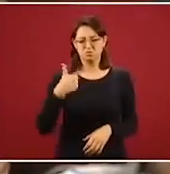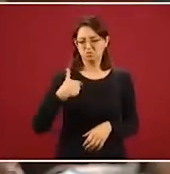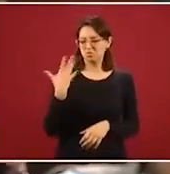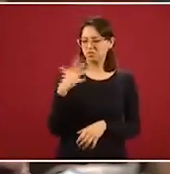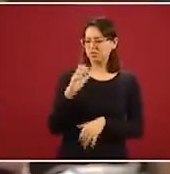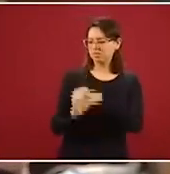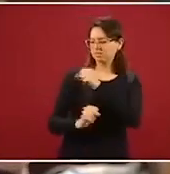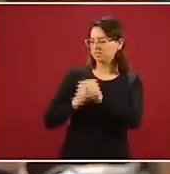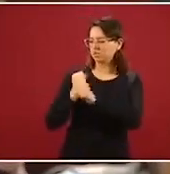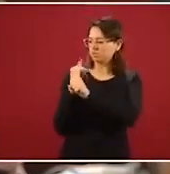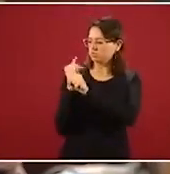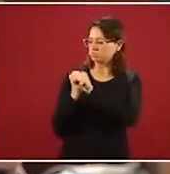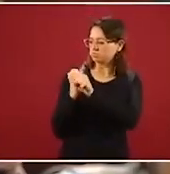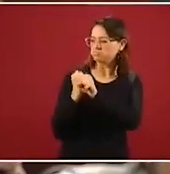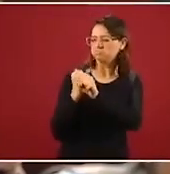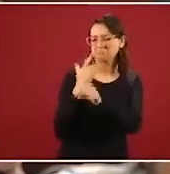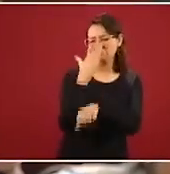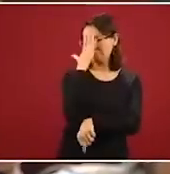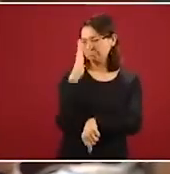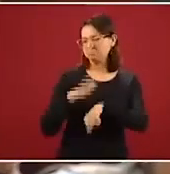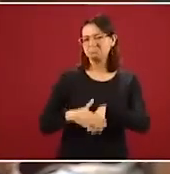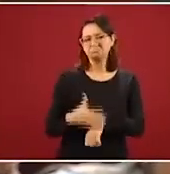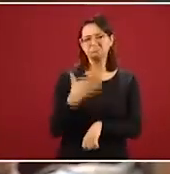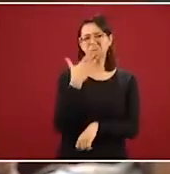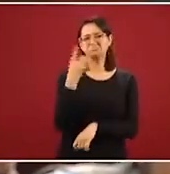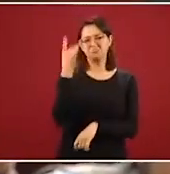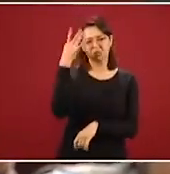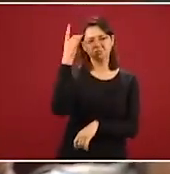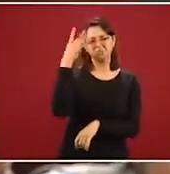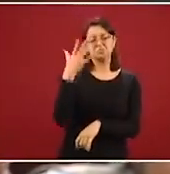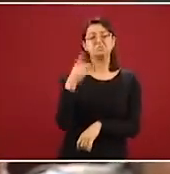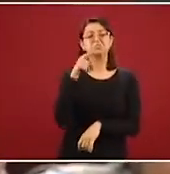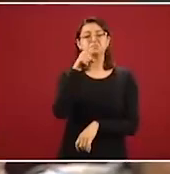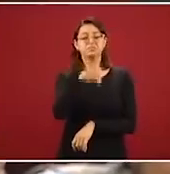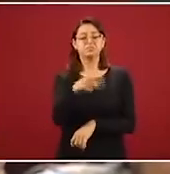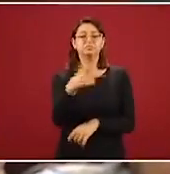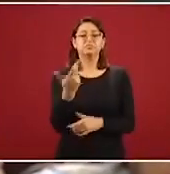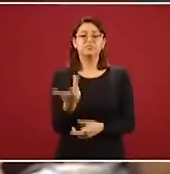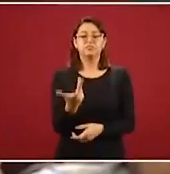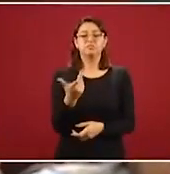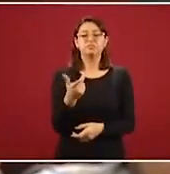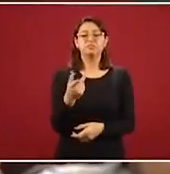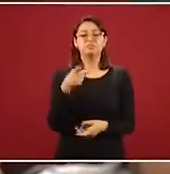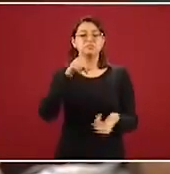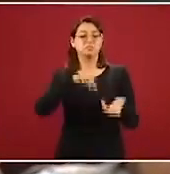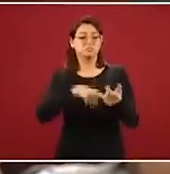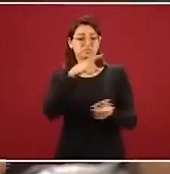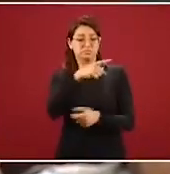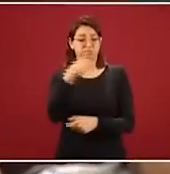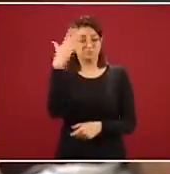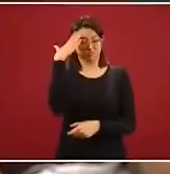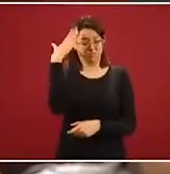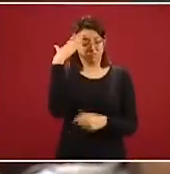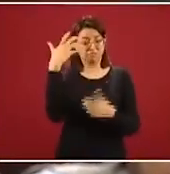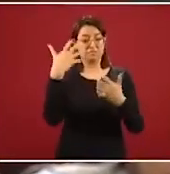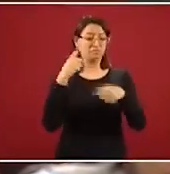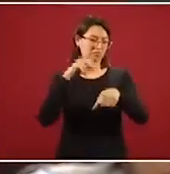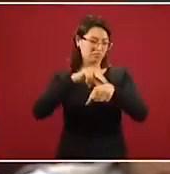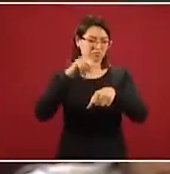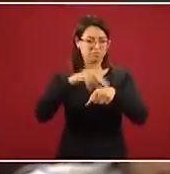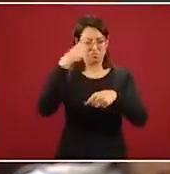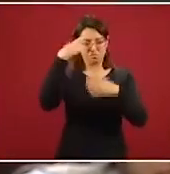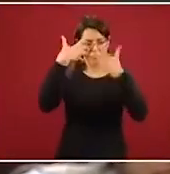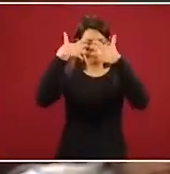El doctor Julio Everardo Sotelo Morales era el director del Instituto Nacional de Neurología. Era neurólogo, no